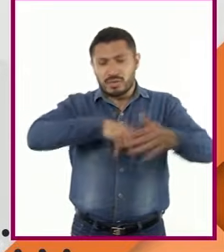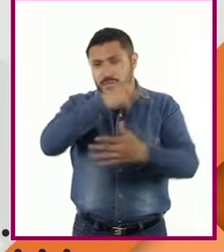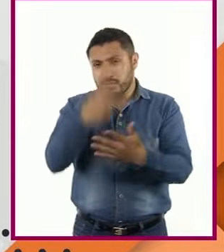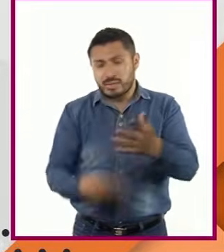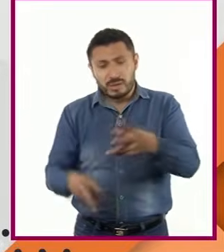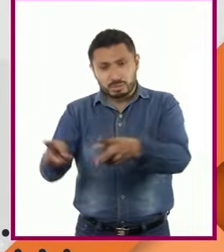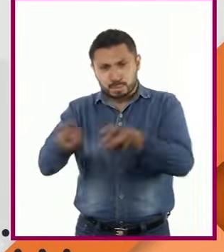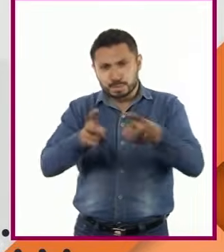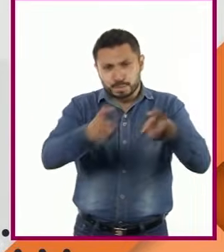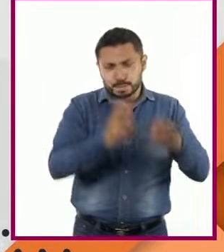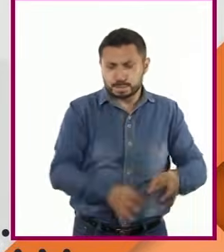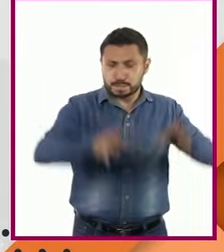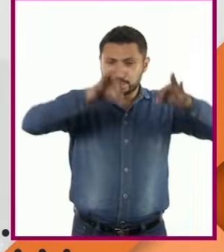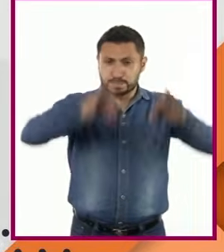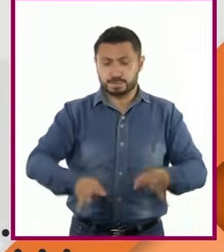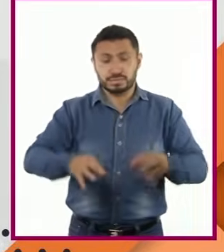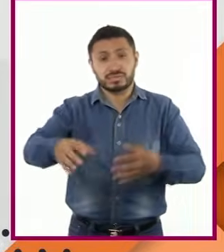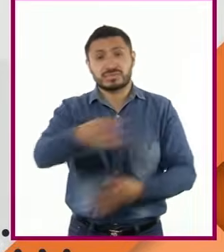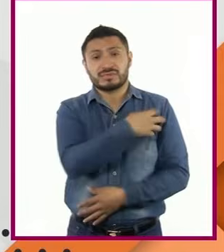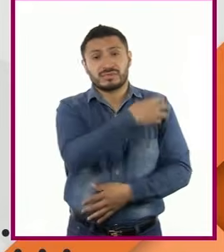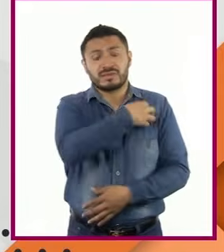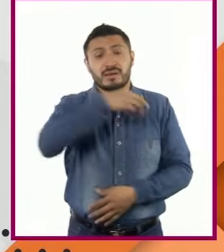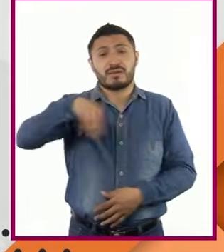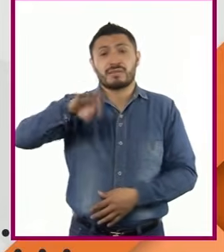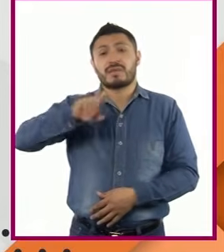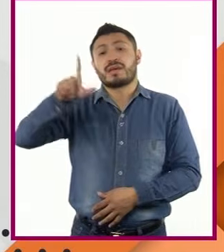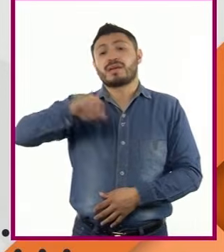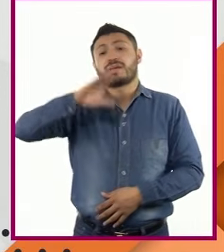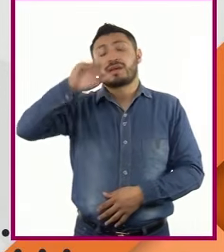asalto definitivo a la capital mexica.